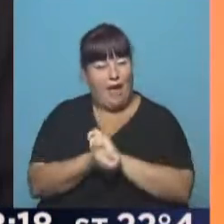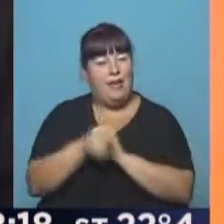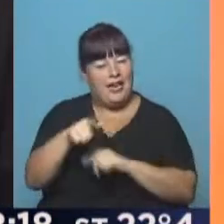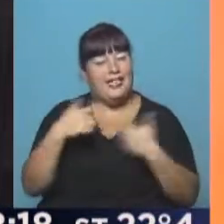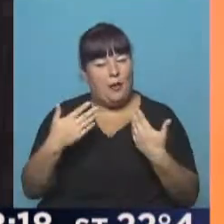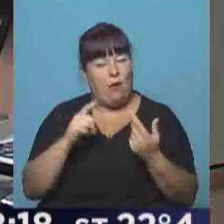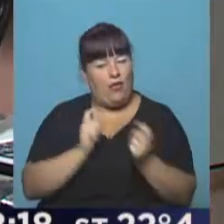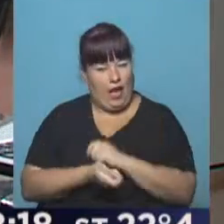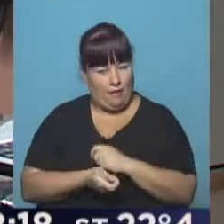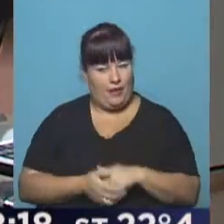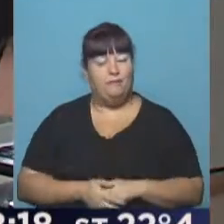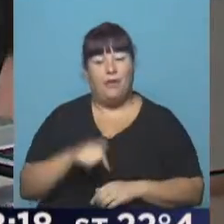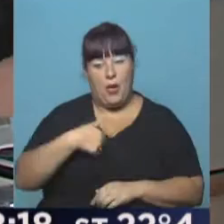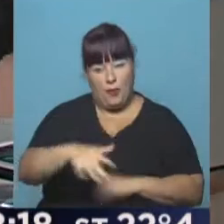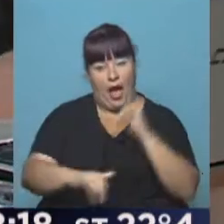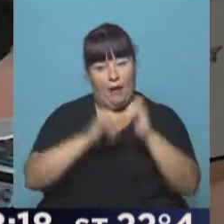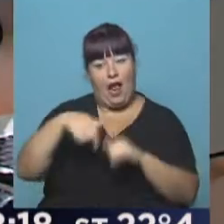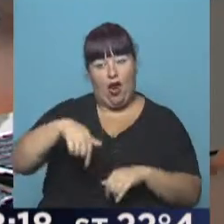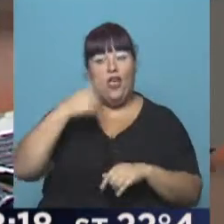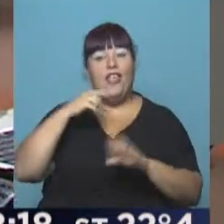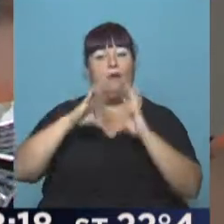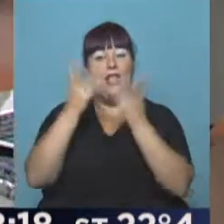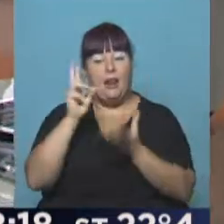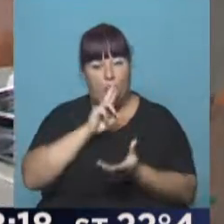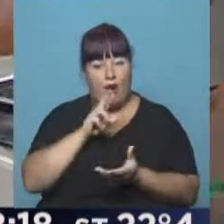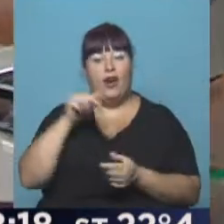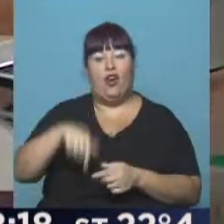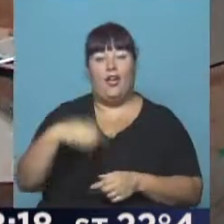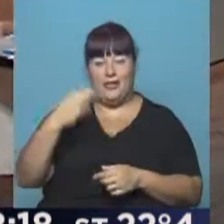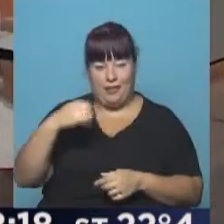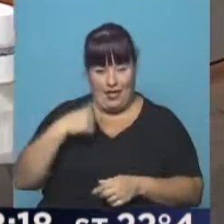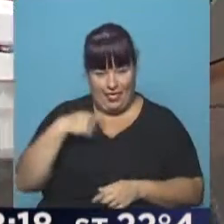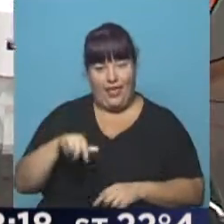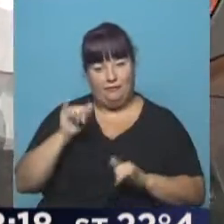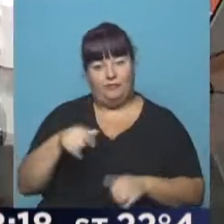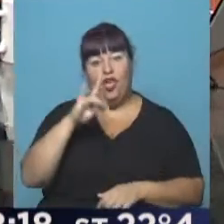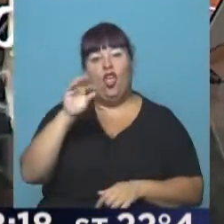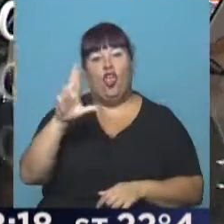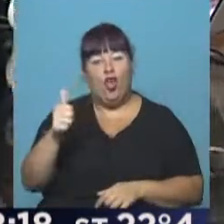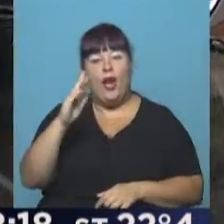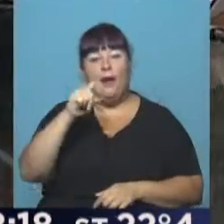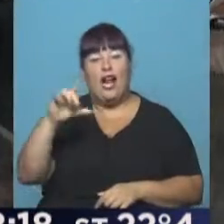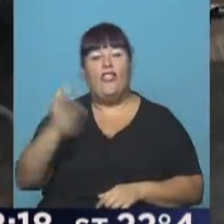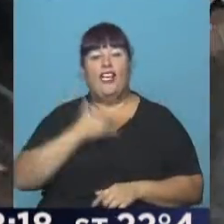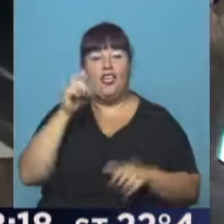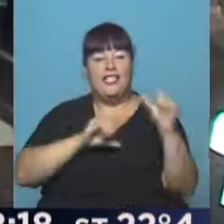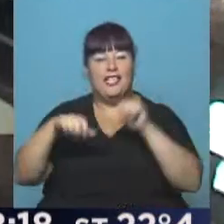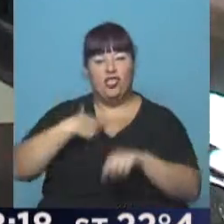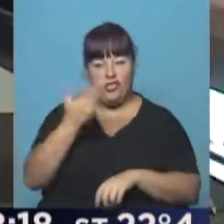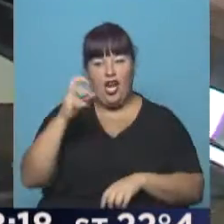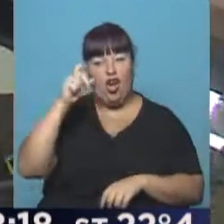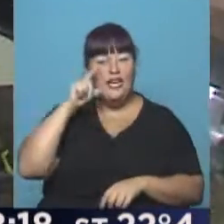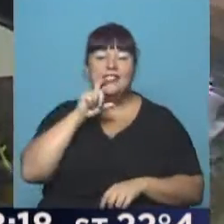puede modificar. De eso vamos a hablar en el Día Internacional de la Mujer y en esta jornada particular. Exactamente. Dora Barrancos, directora de Ciencias Sociales de